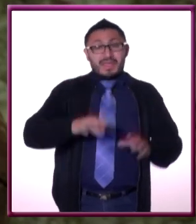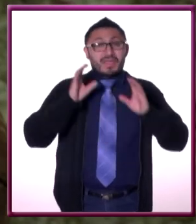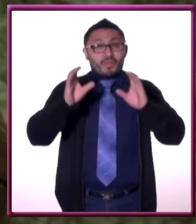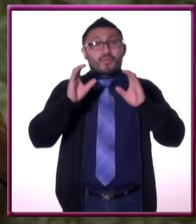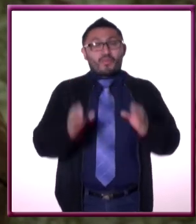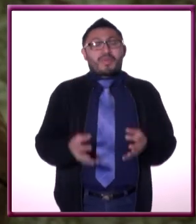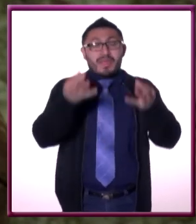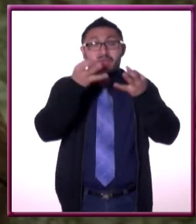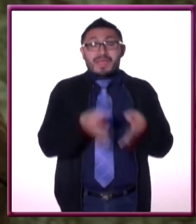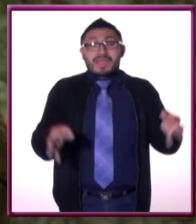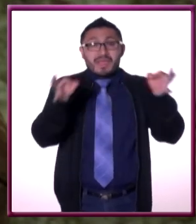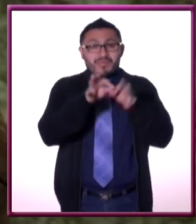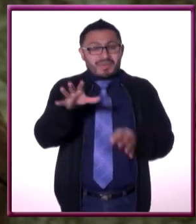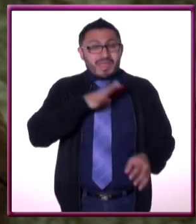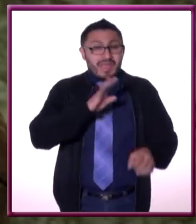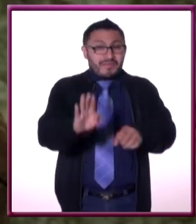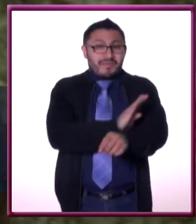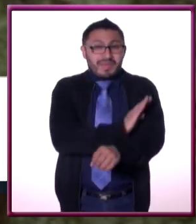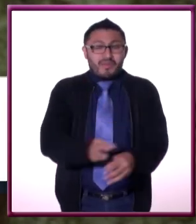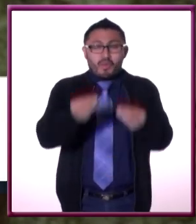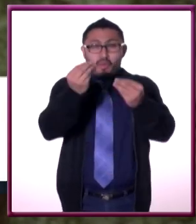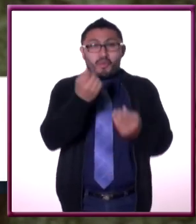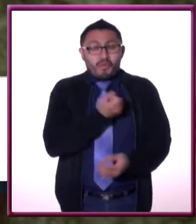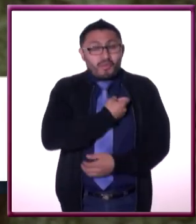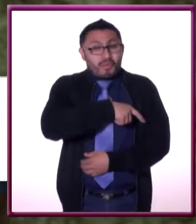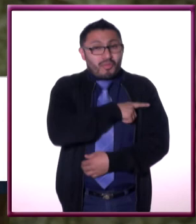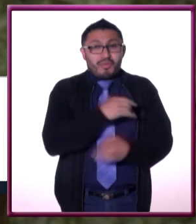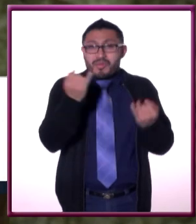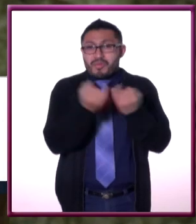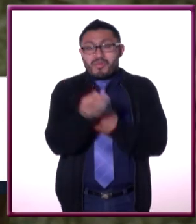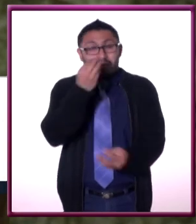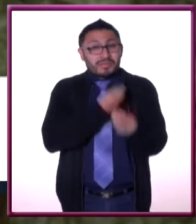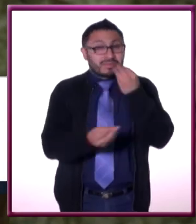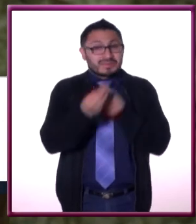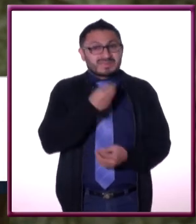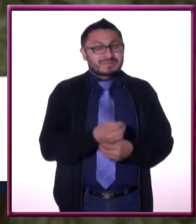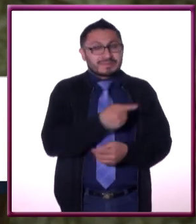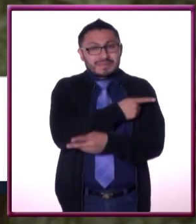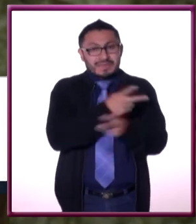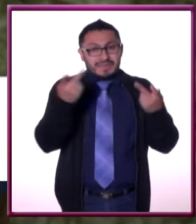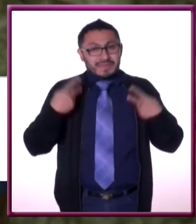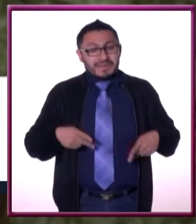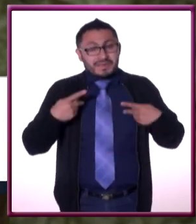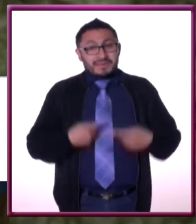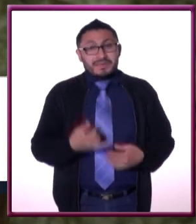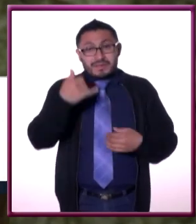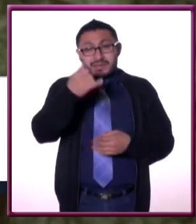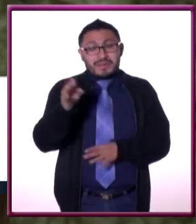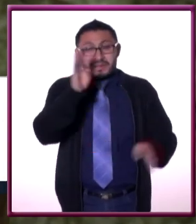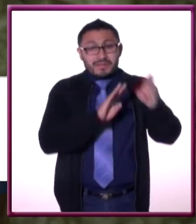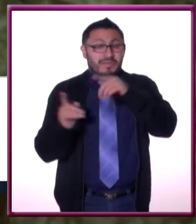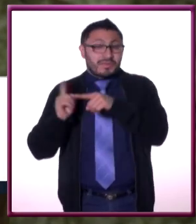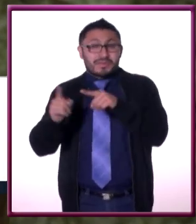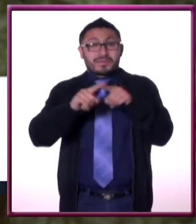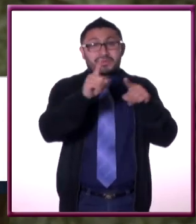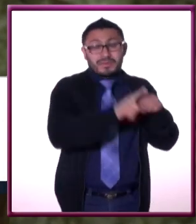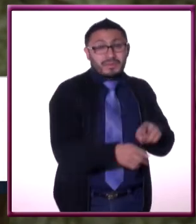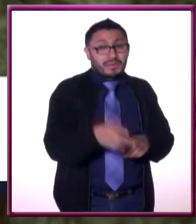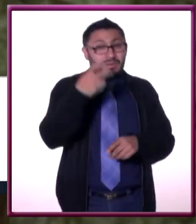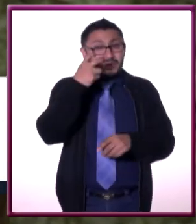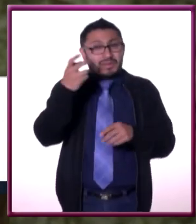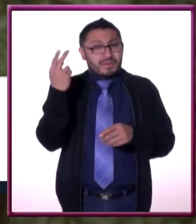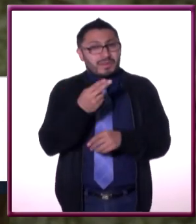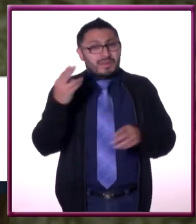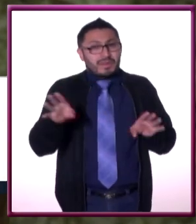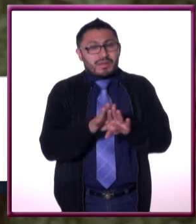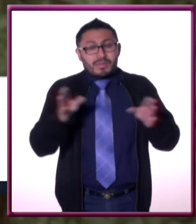esta riqueza tendría grandes beneficios para nuestra salud y también para la alimentación, para los productores mismos y para la biodiversidad. Por lo tanto,